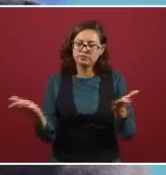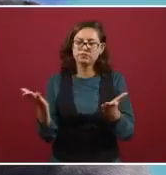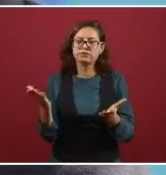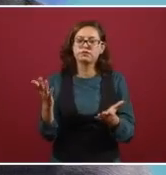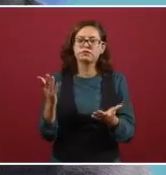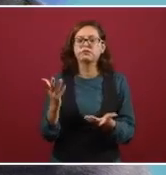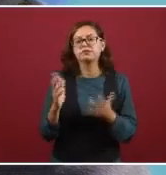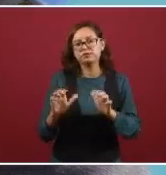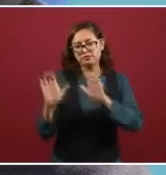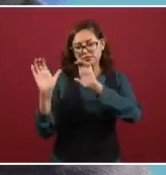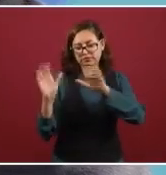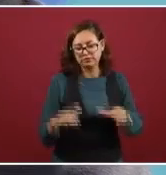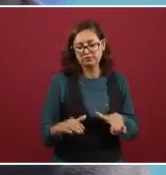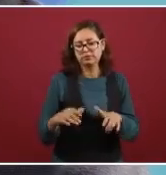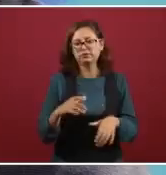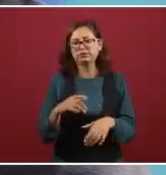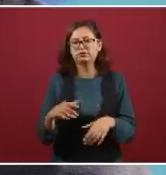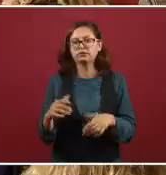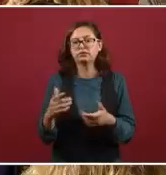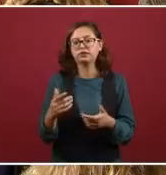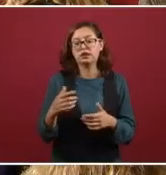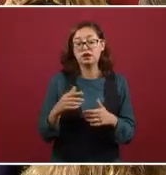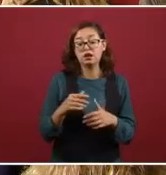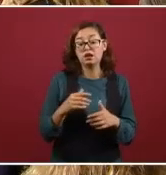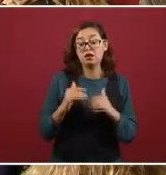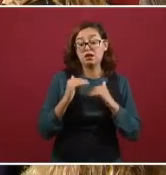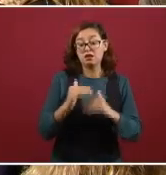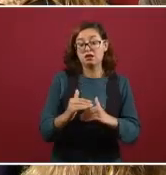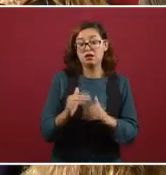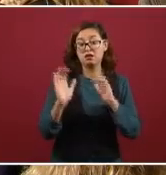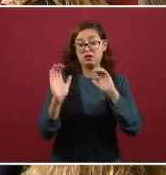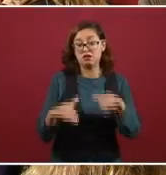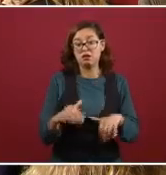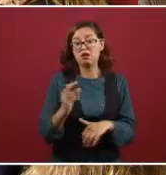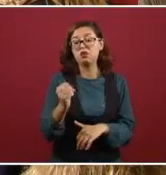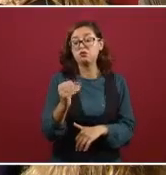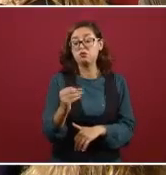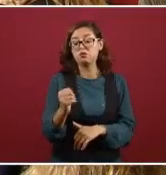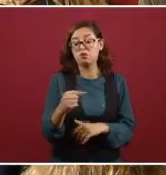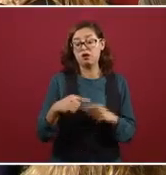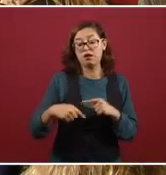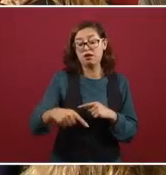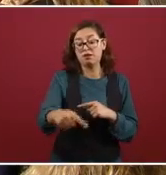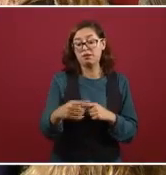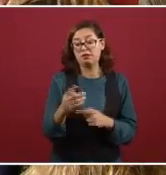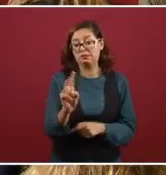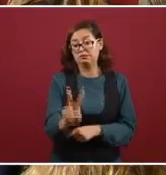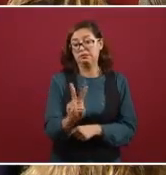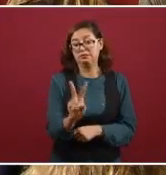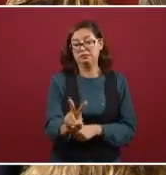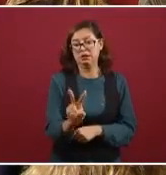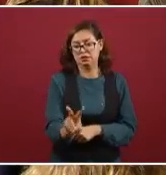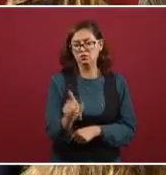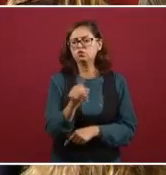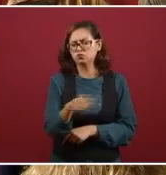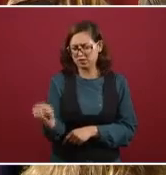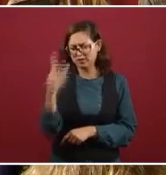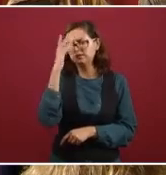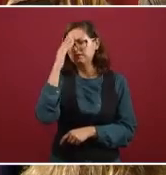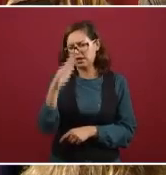nuestras bases. Tienen hasta el viernes 9 del presente para comprar las bases. Ya es de conocimiento. ¿Dónde las pueden